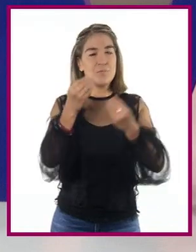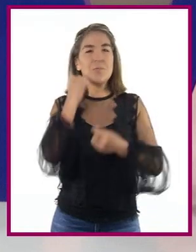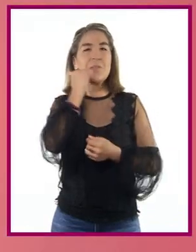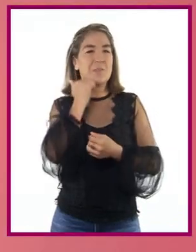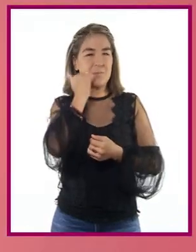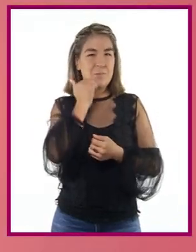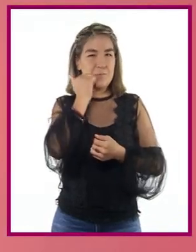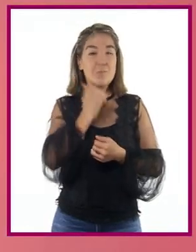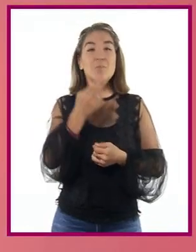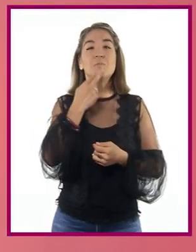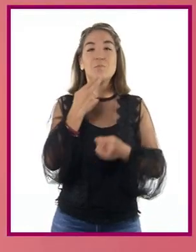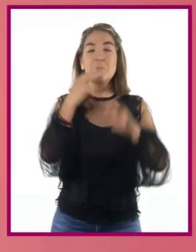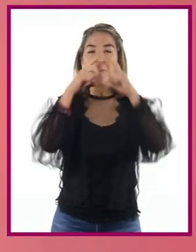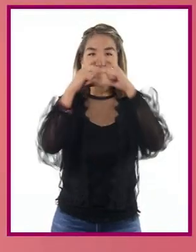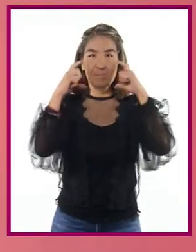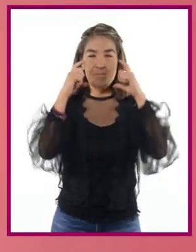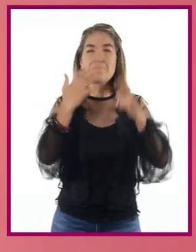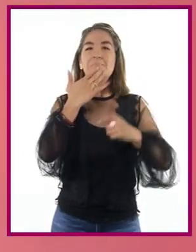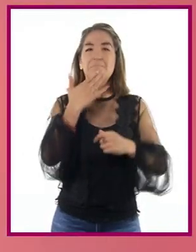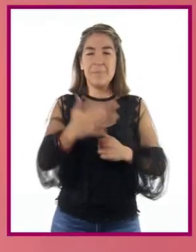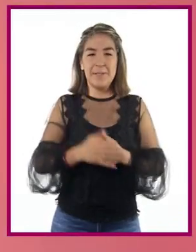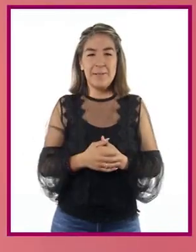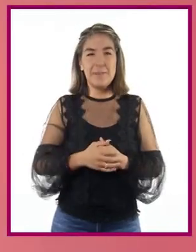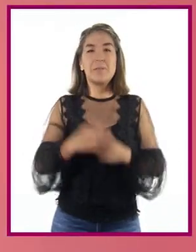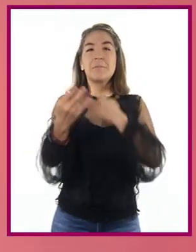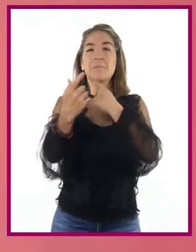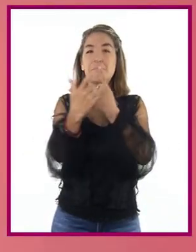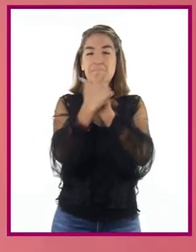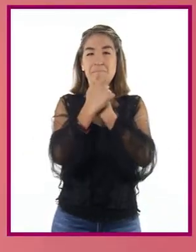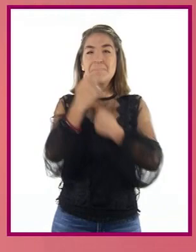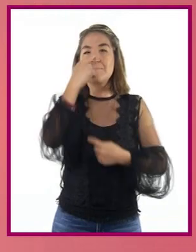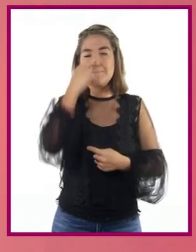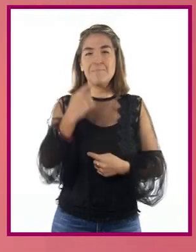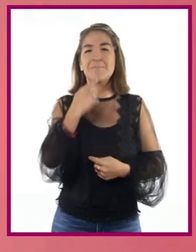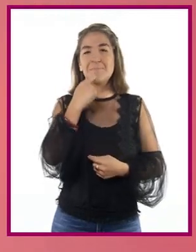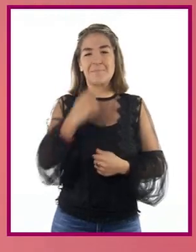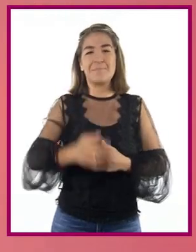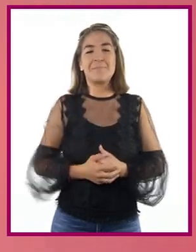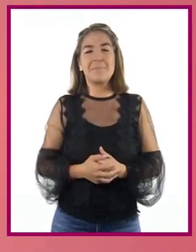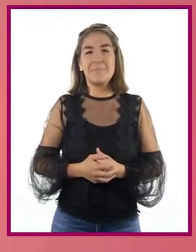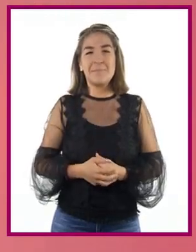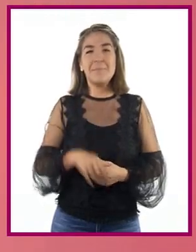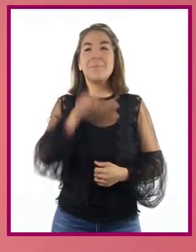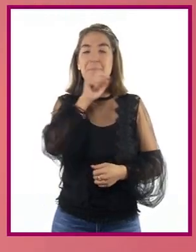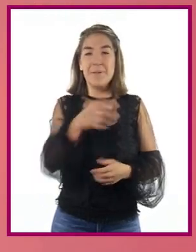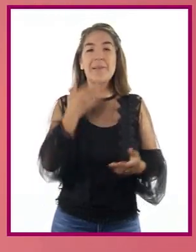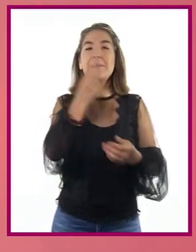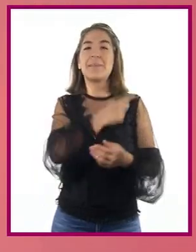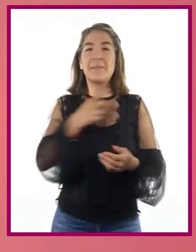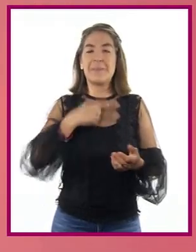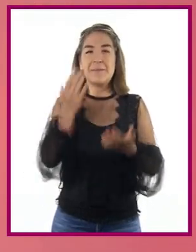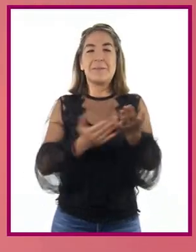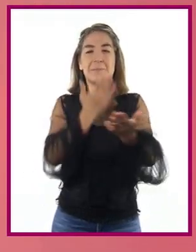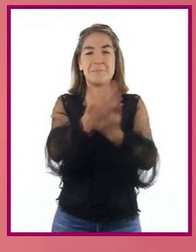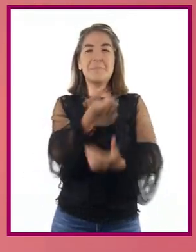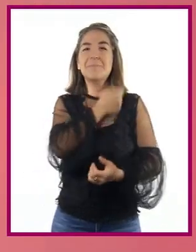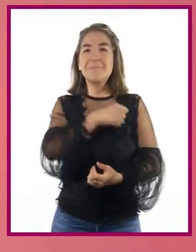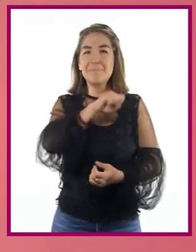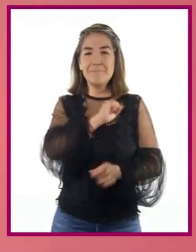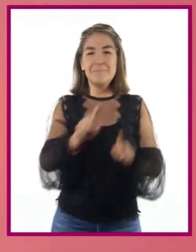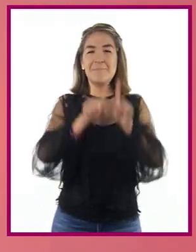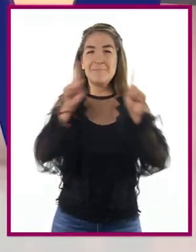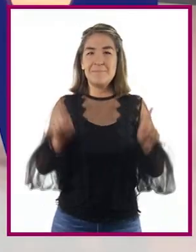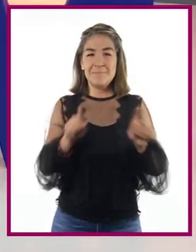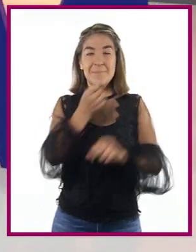jabón, usando el cubrebocas adecuadamente, de forma que proteja nariz y boca, así como guardar y pedir la sana distancia.